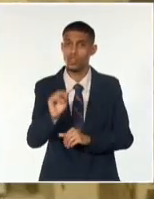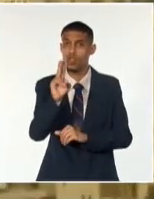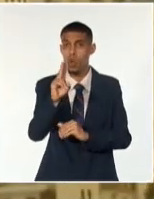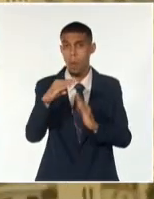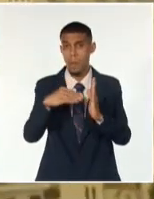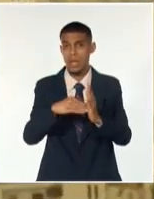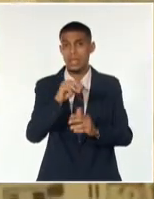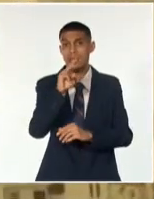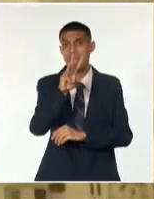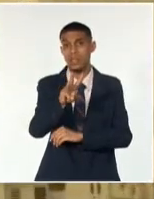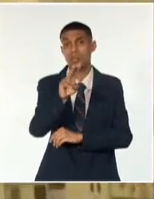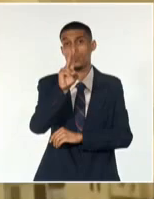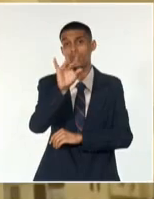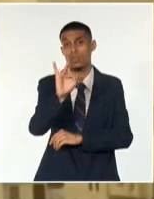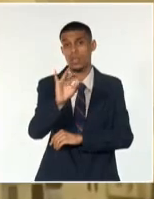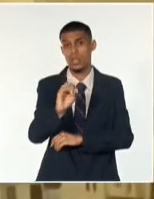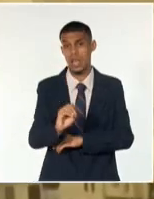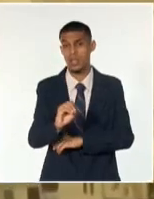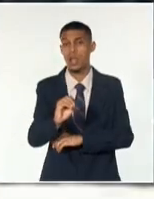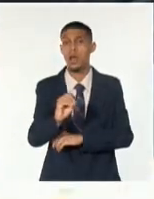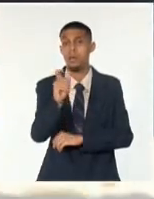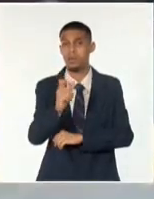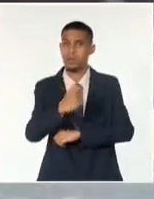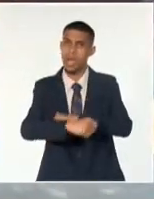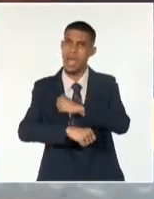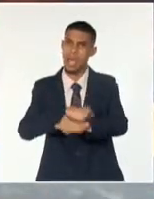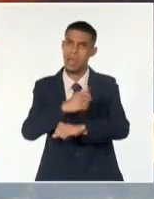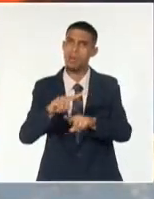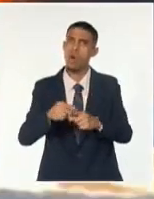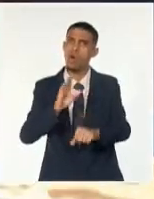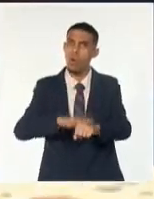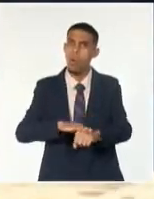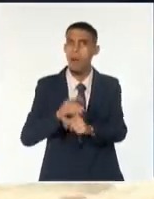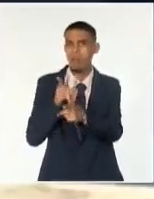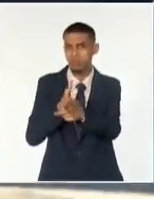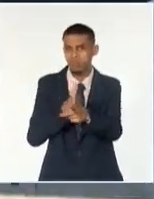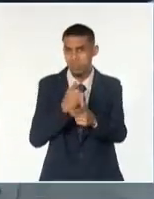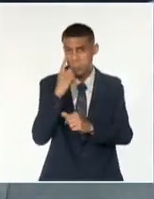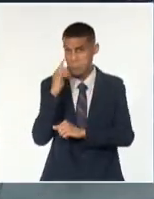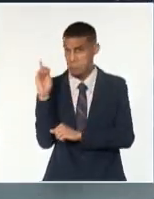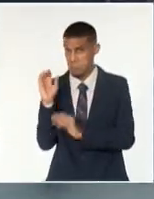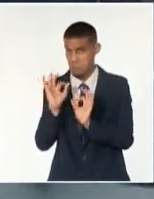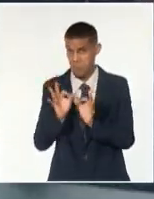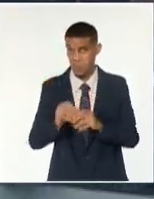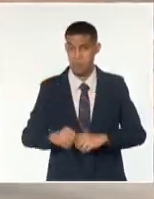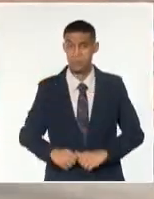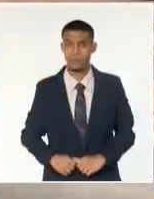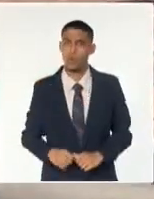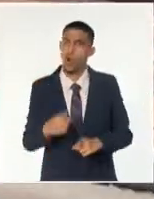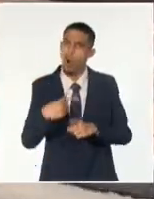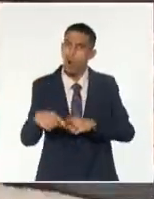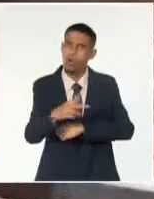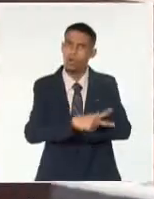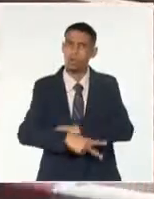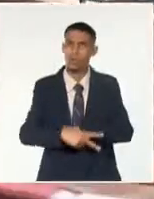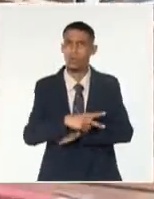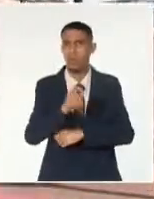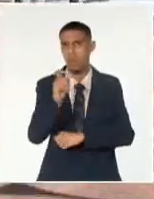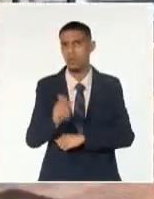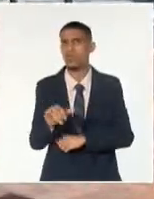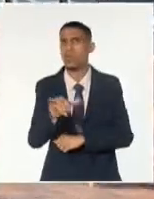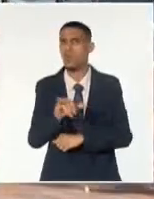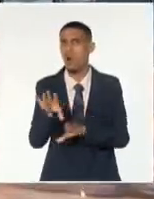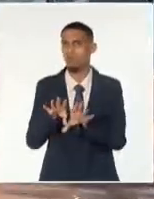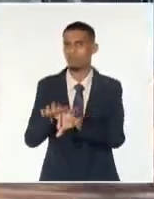2.370 heridos por estos ataques, así como 53 ciudadanos israelíes fueron tomados como rehenes por las